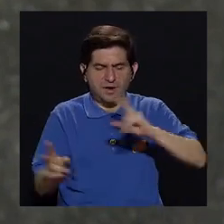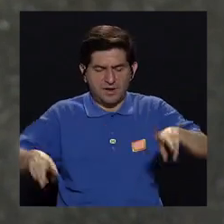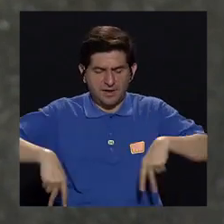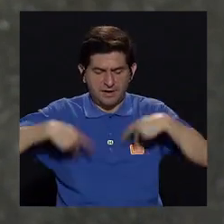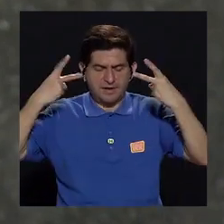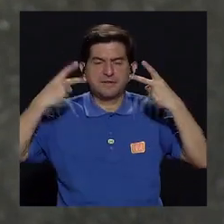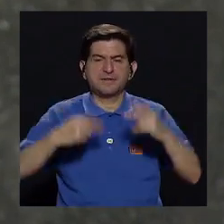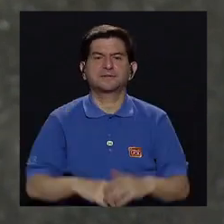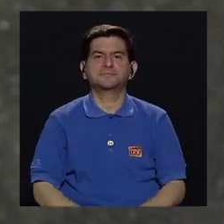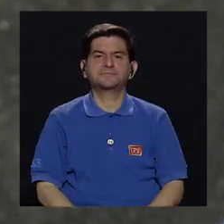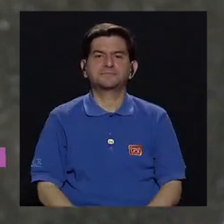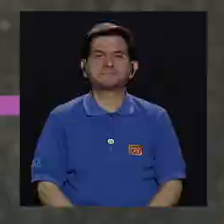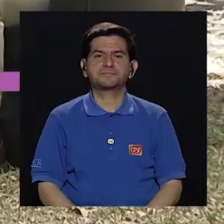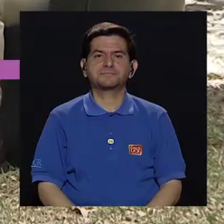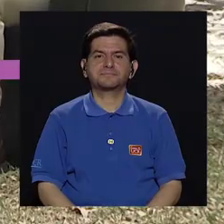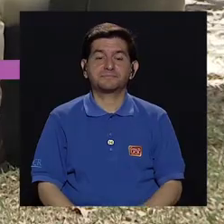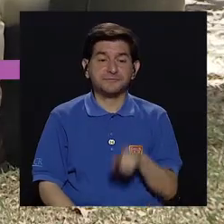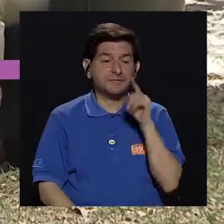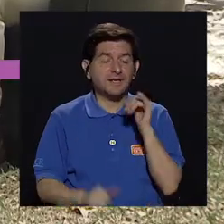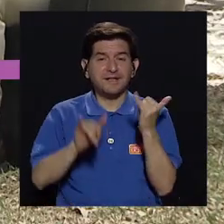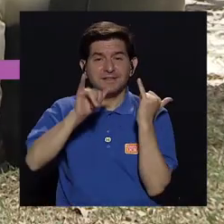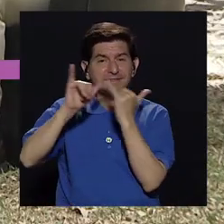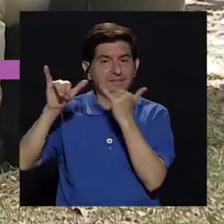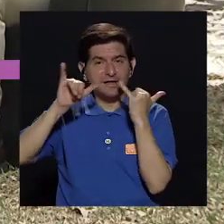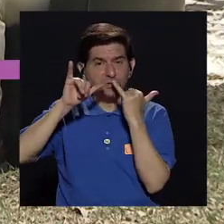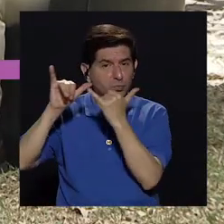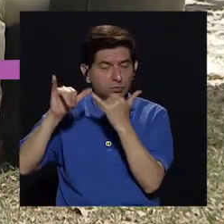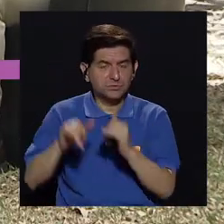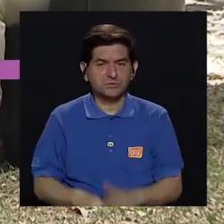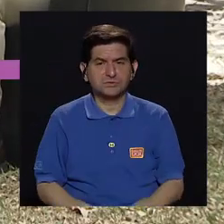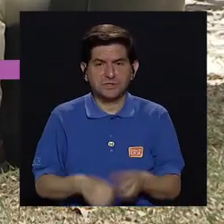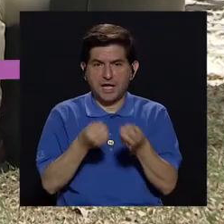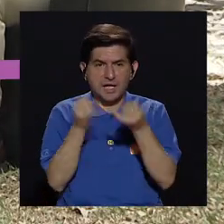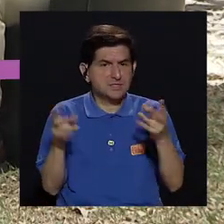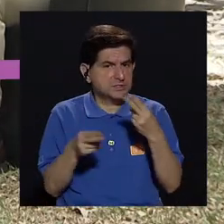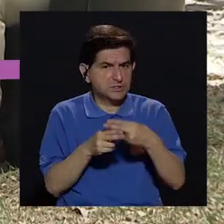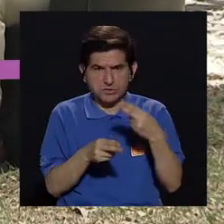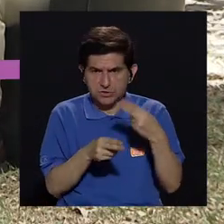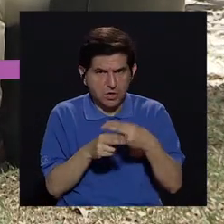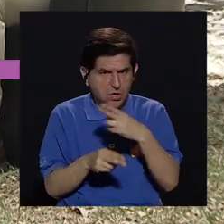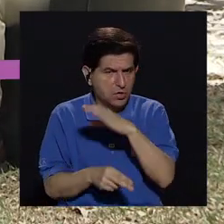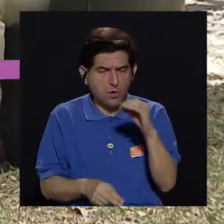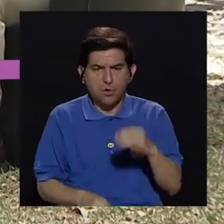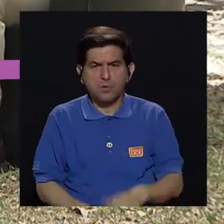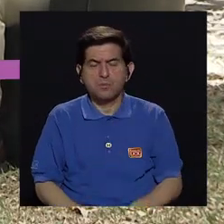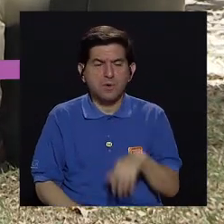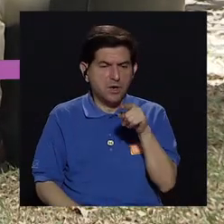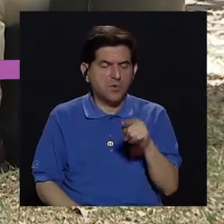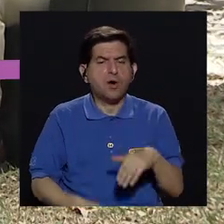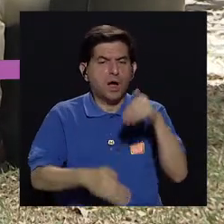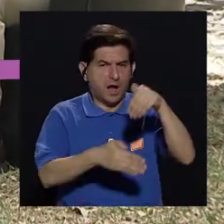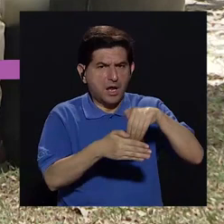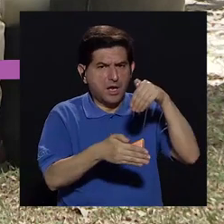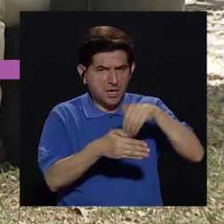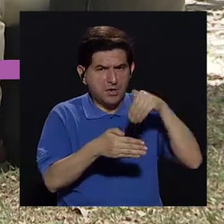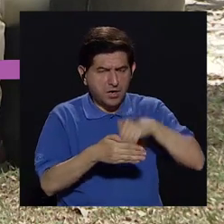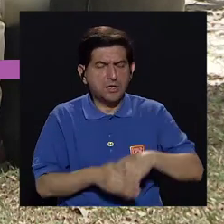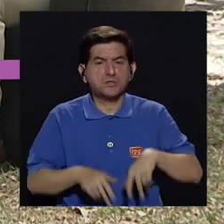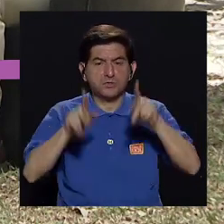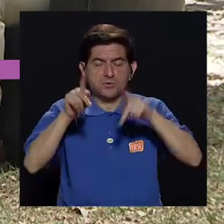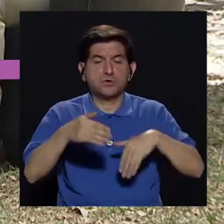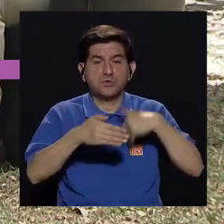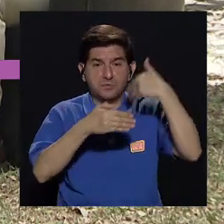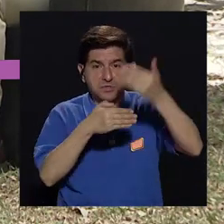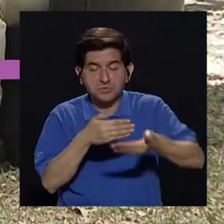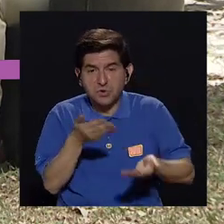conjunta la calidad de vida. Uh-huh. Anton, ¿y esta denuncia es anónima o va a quedar un registro y la